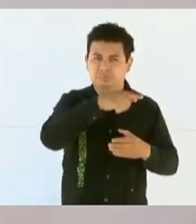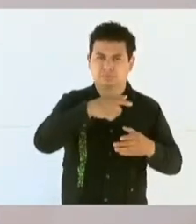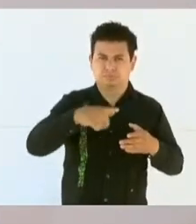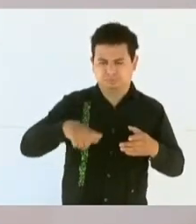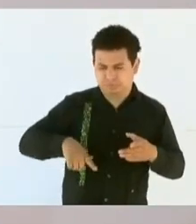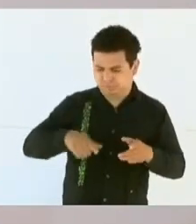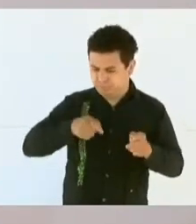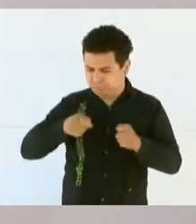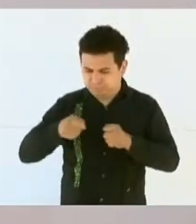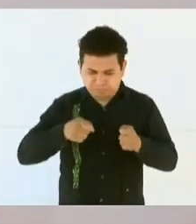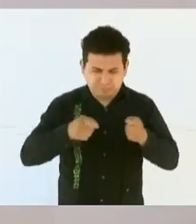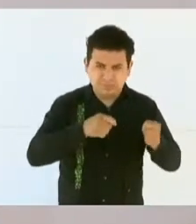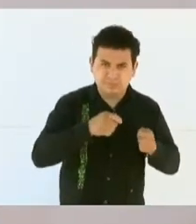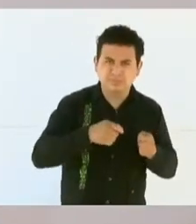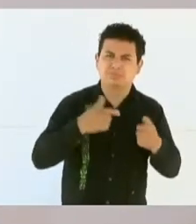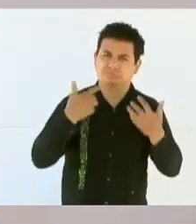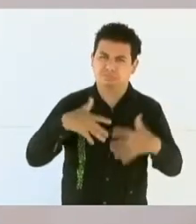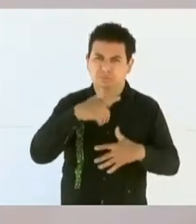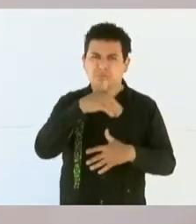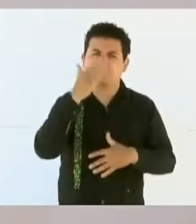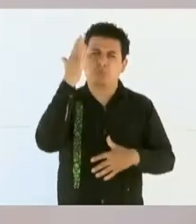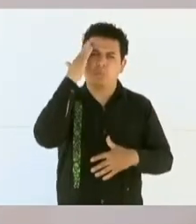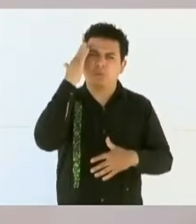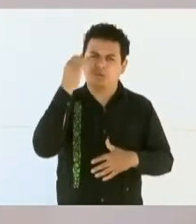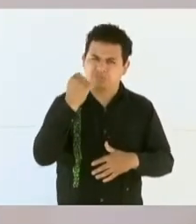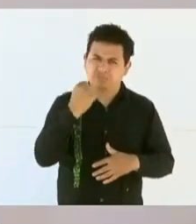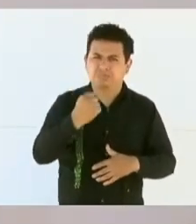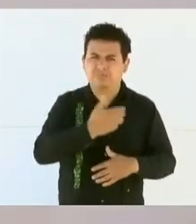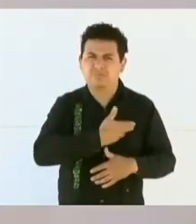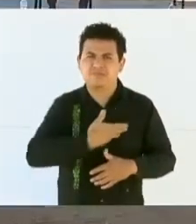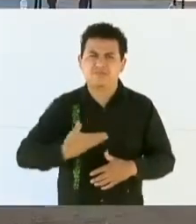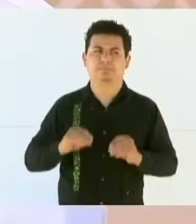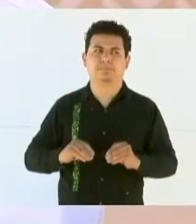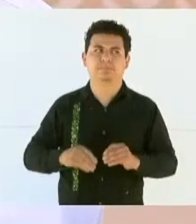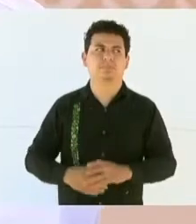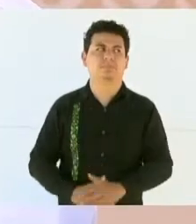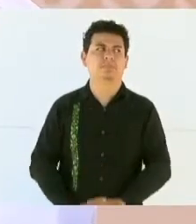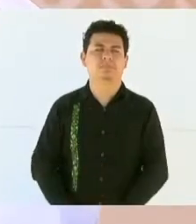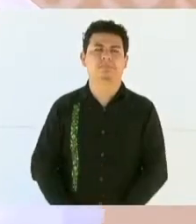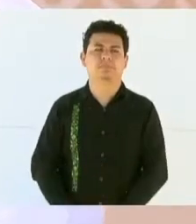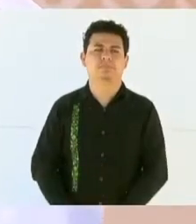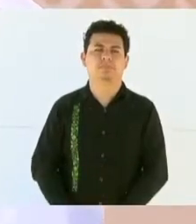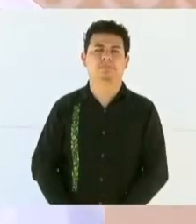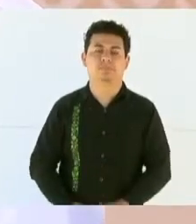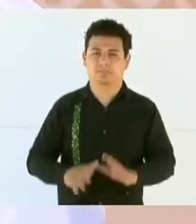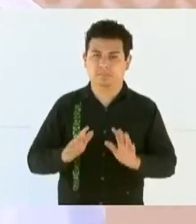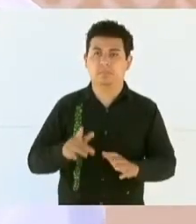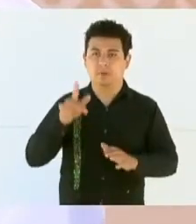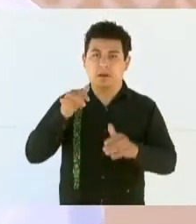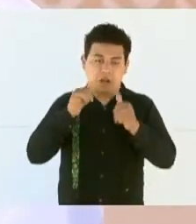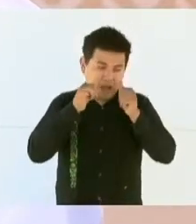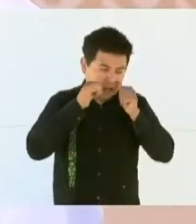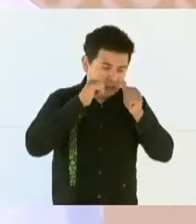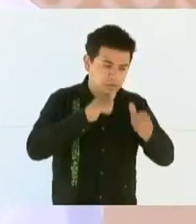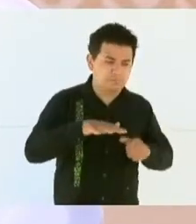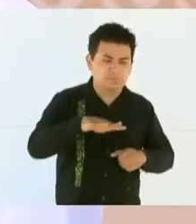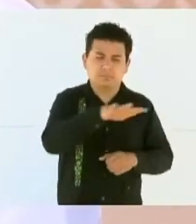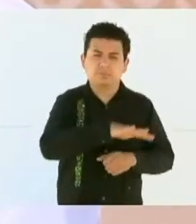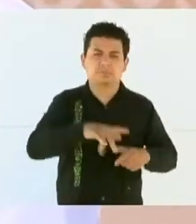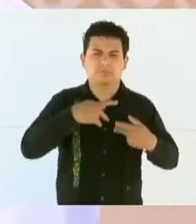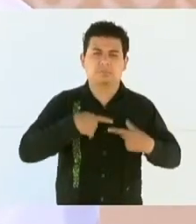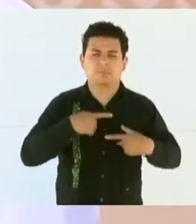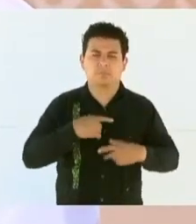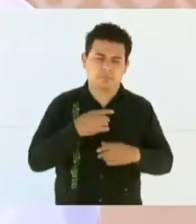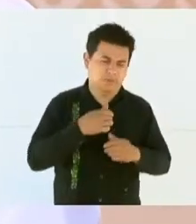y reconocemos el liderazgo que se ha presentado atendiendo siempre el bienestar de la sociedad